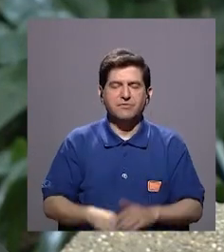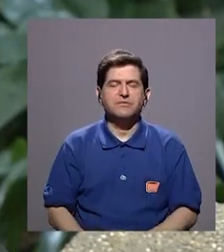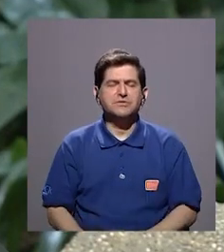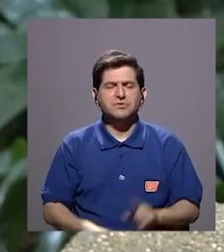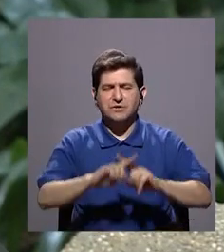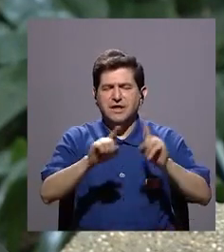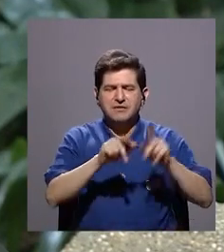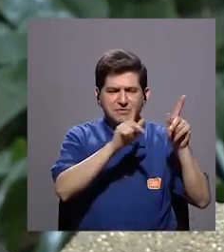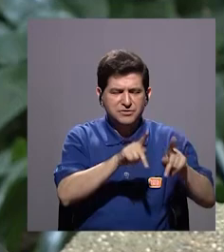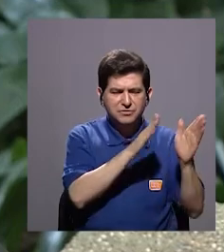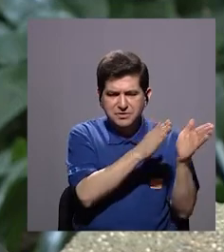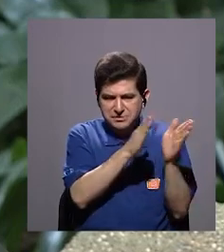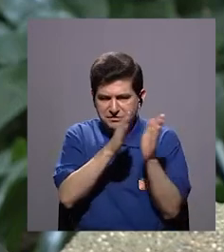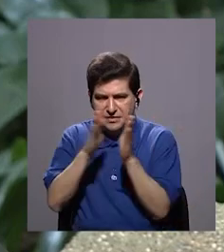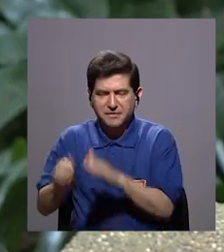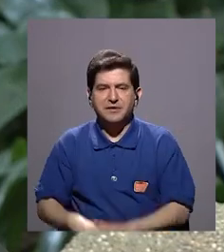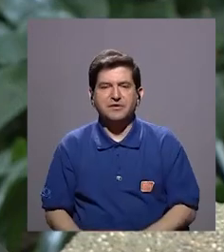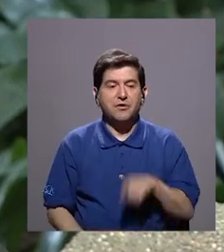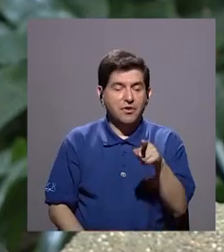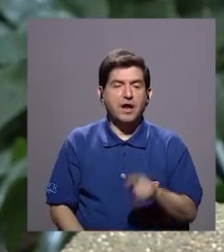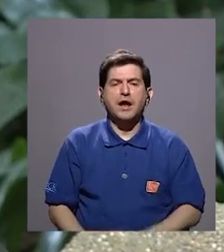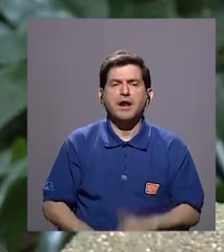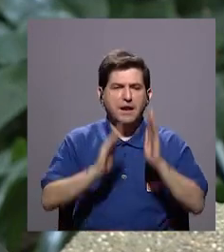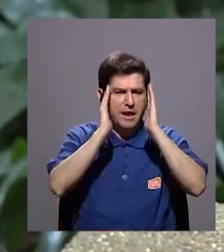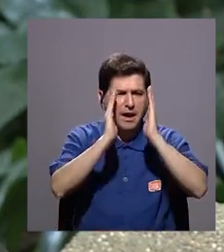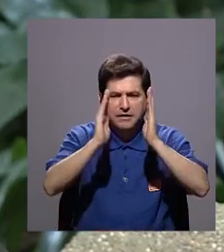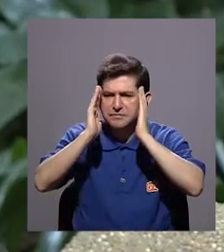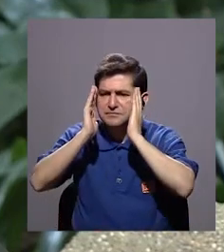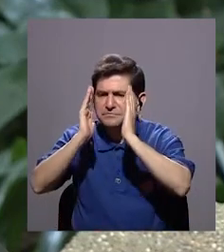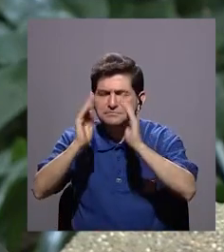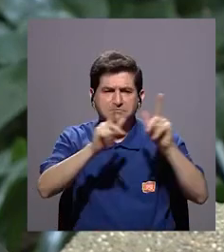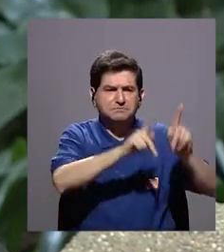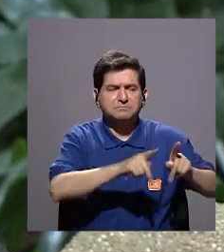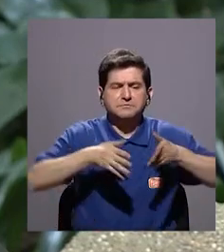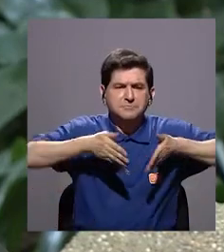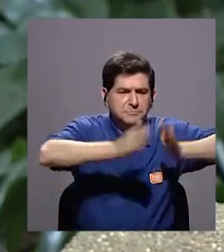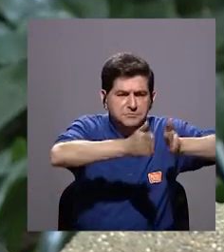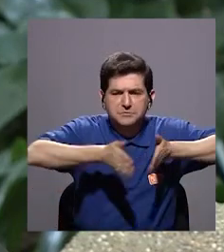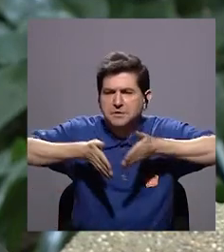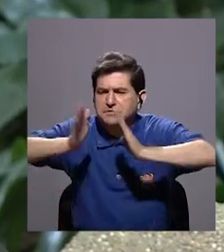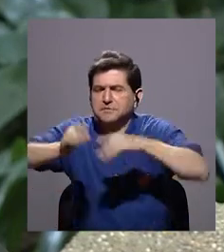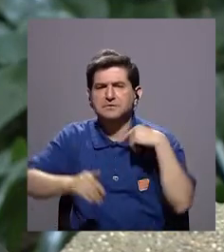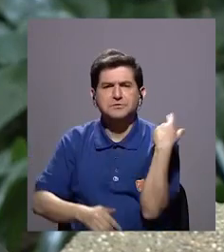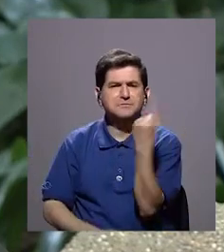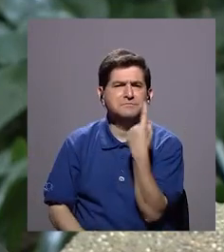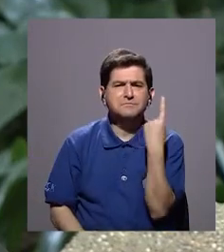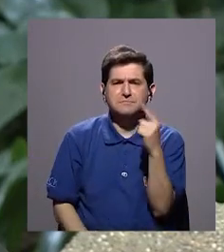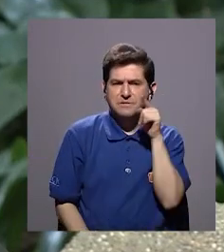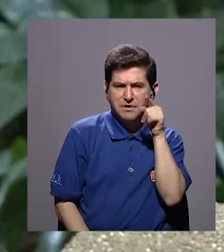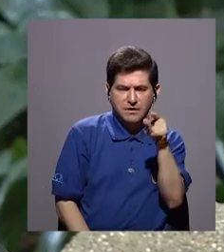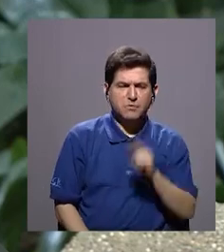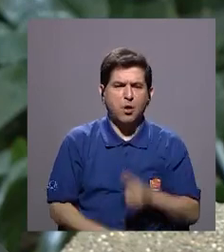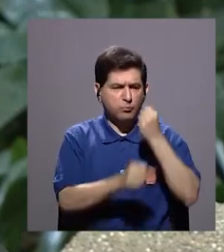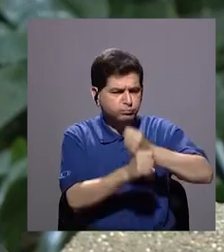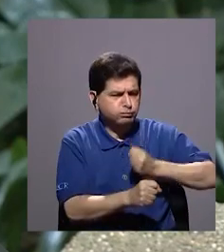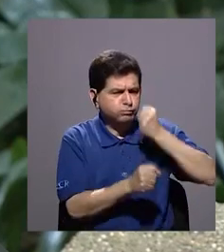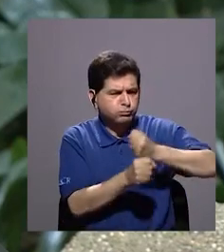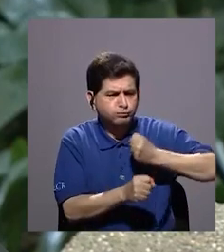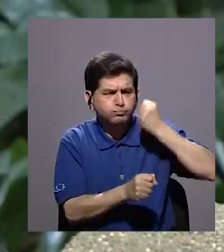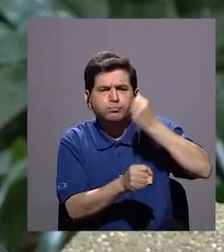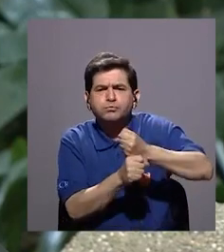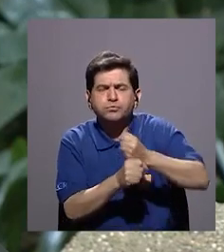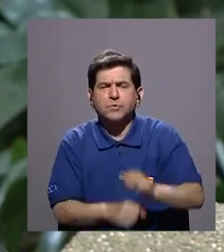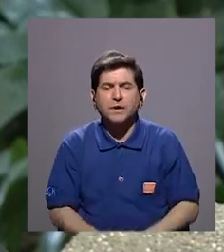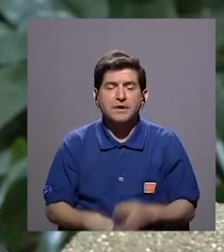Reiki. Él formó mucha gente y hacía consulta, atendía a gente en las calles, siempre estaba en su labor